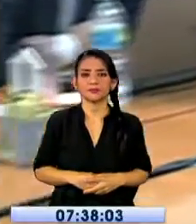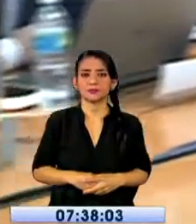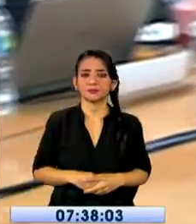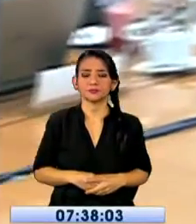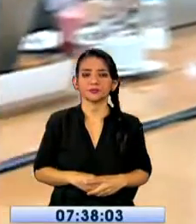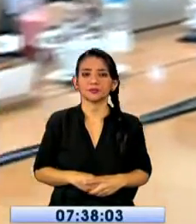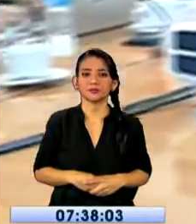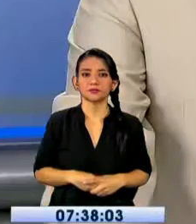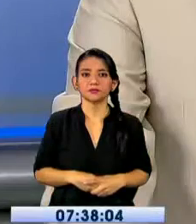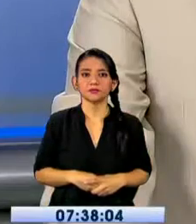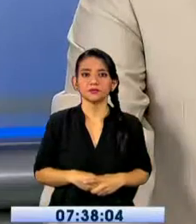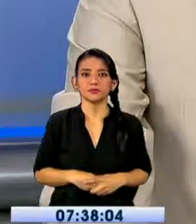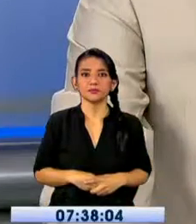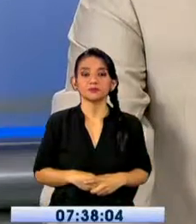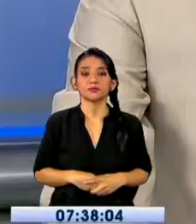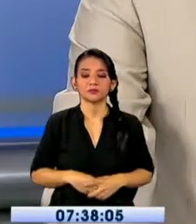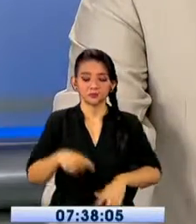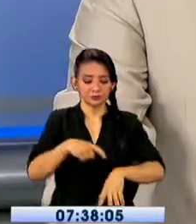Javier Gallo.